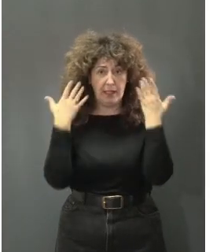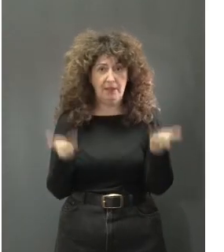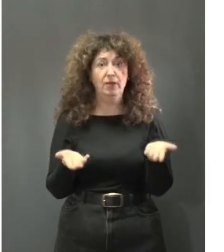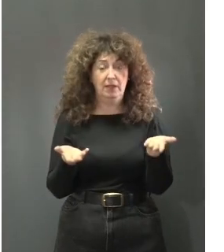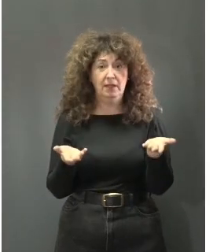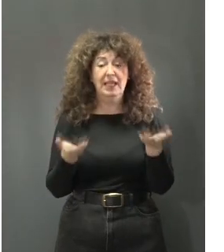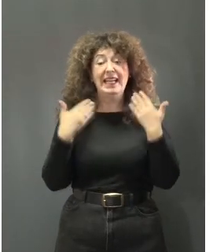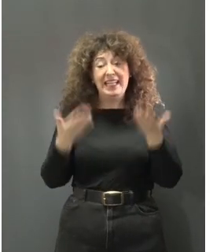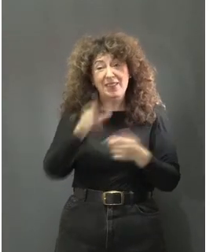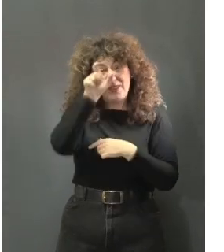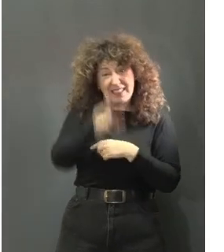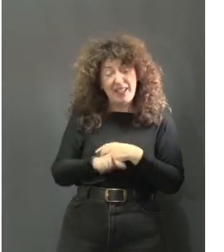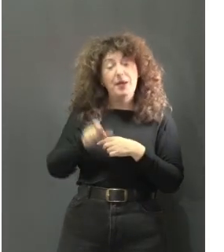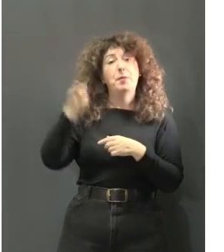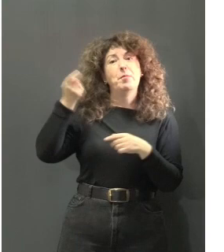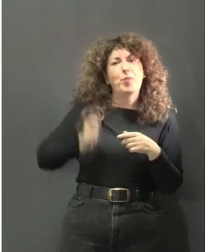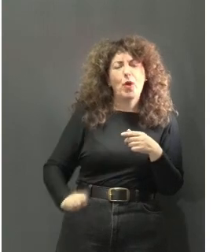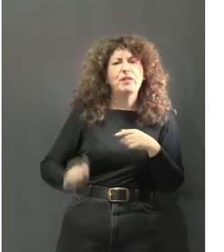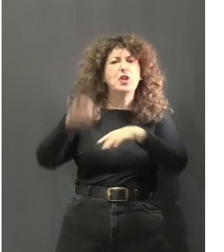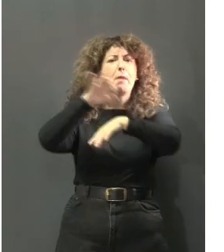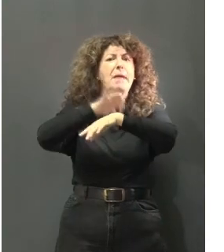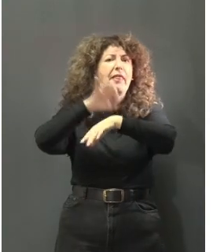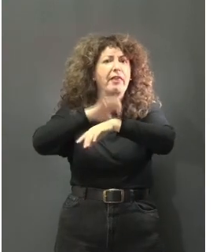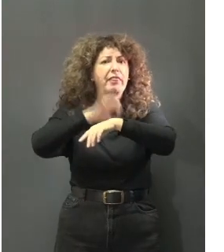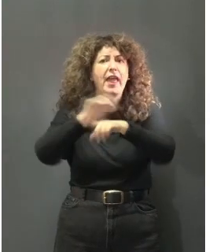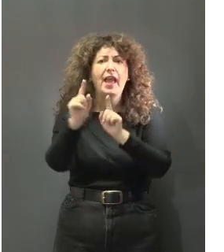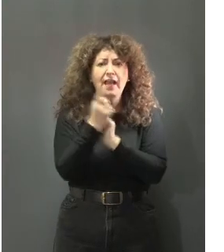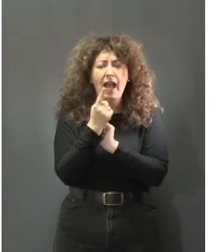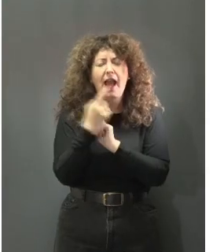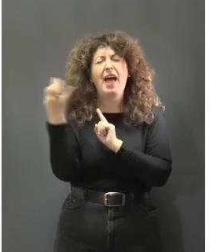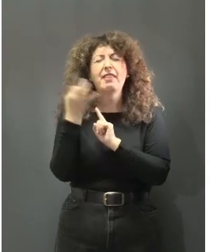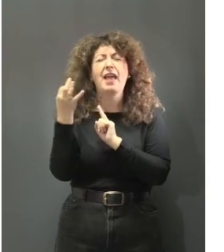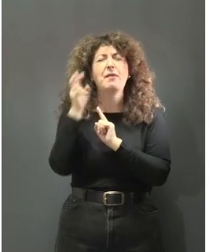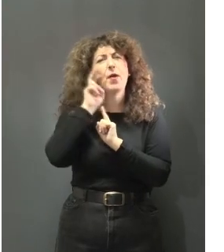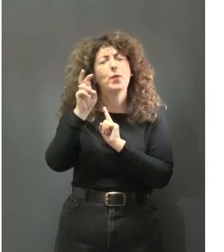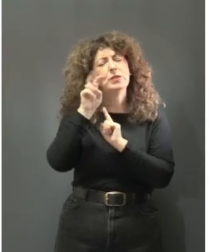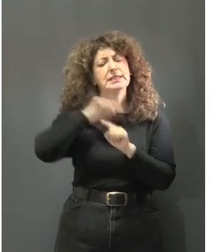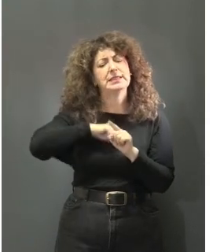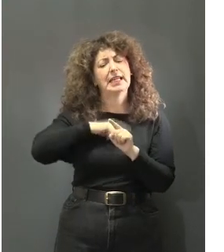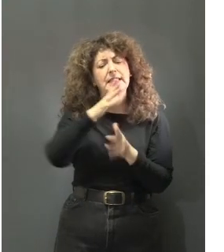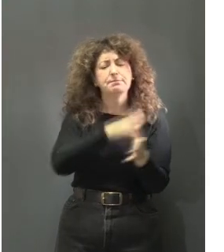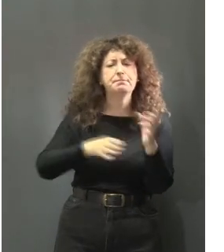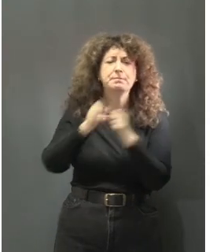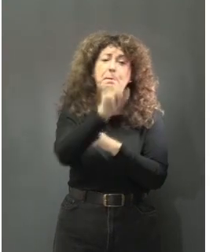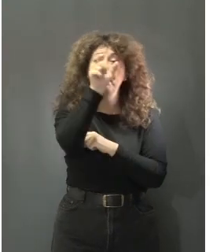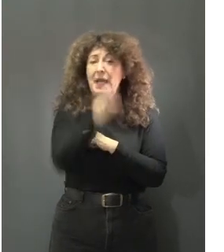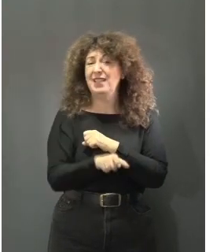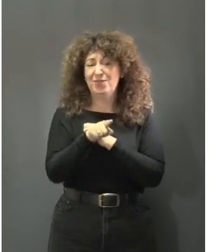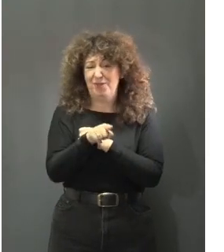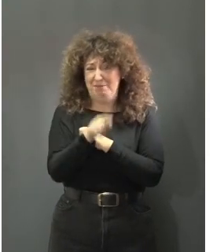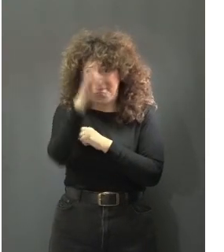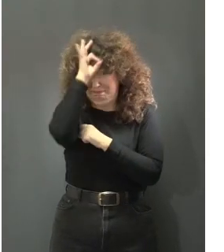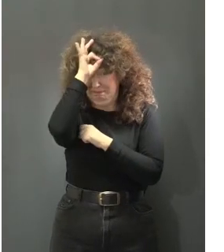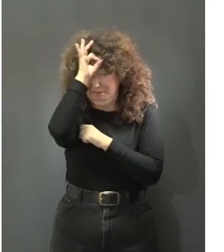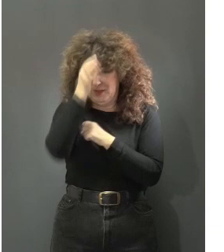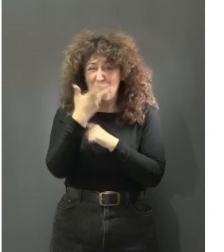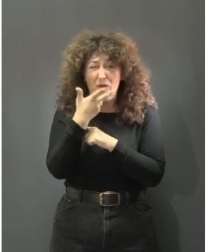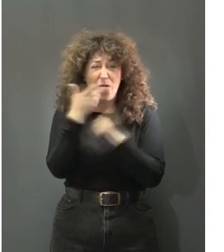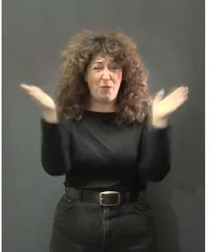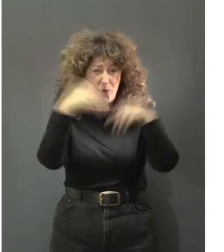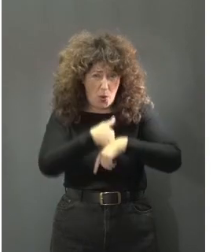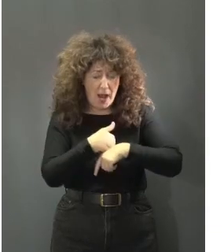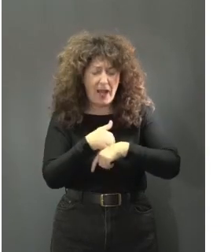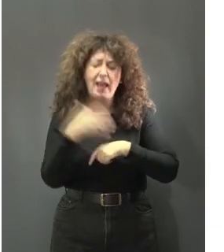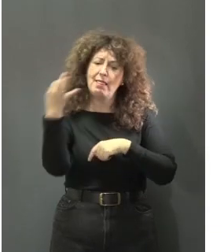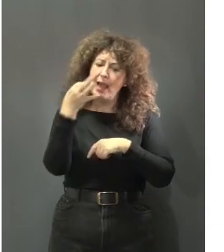que un profesional de la medicina, por ejemplo, se ponga en el lugar de la persona que no tiene esos conocimientos y sea